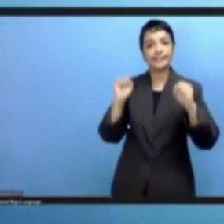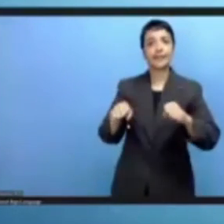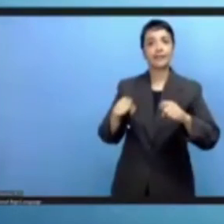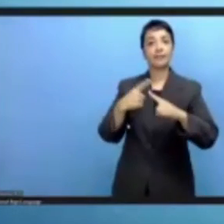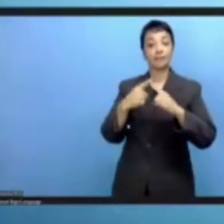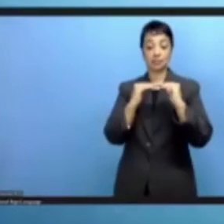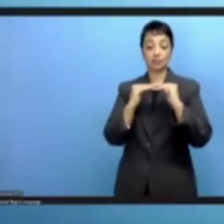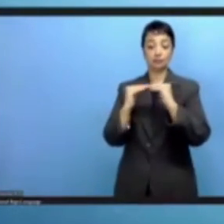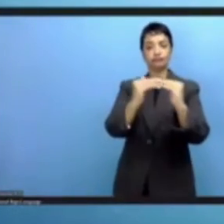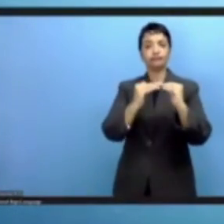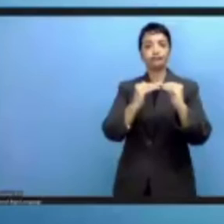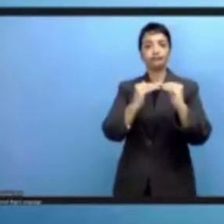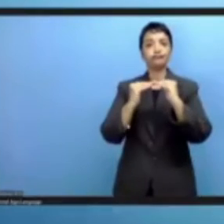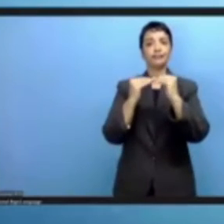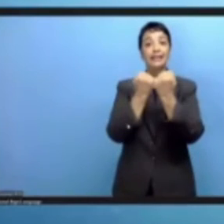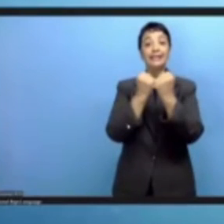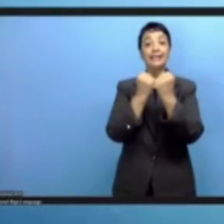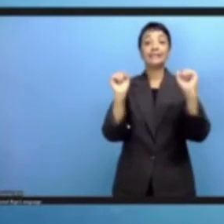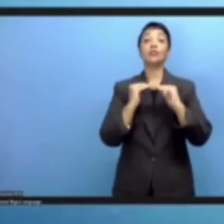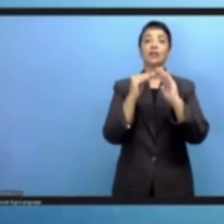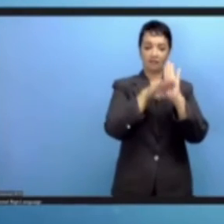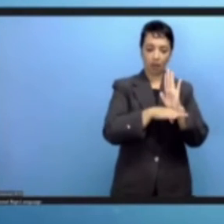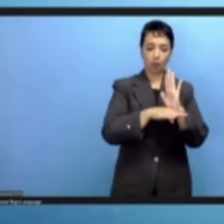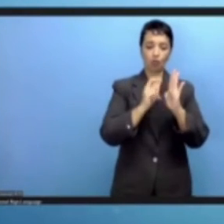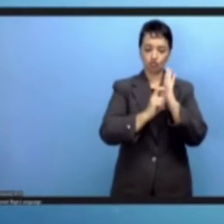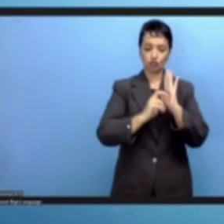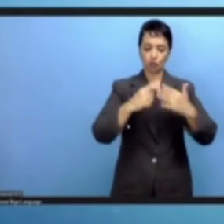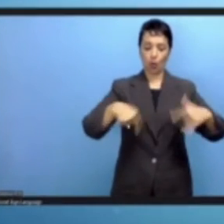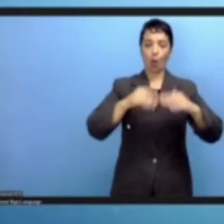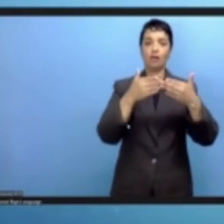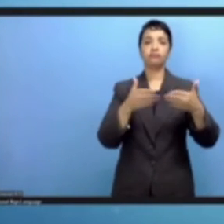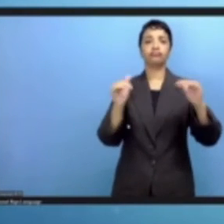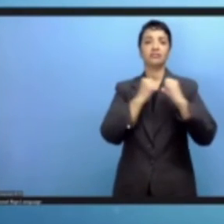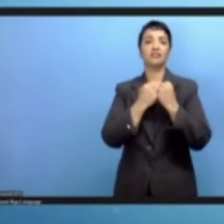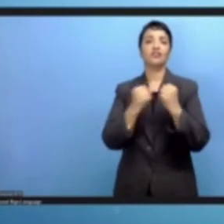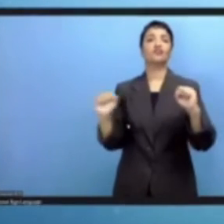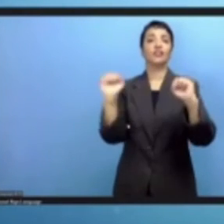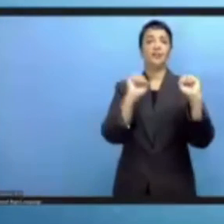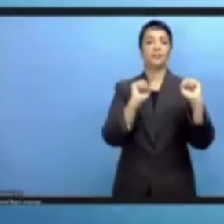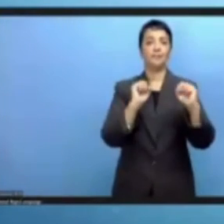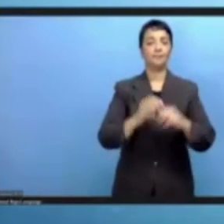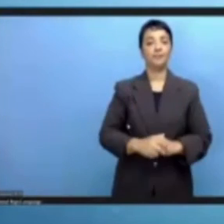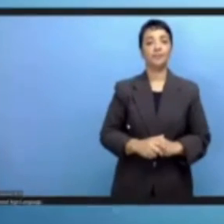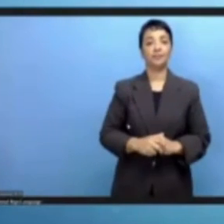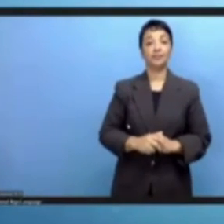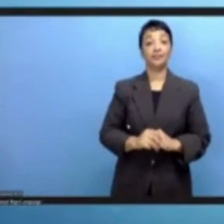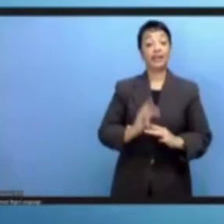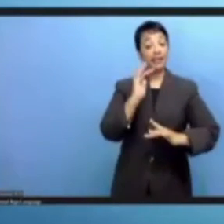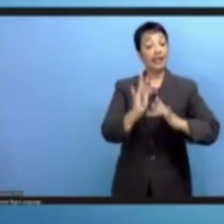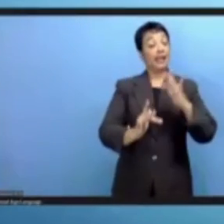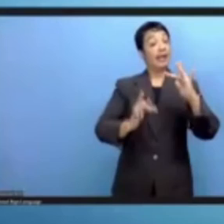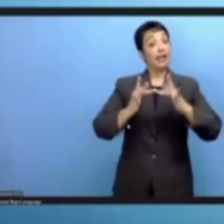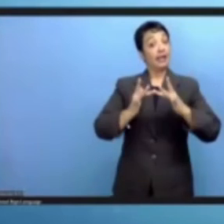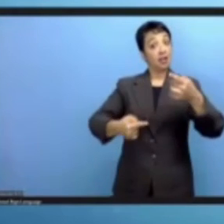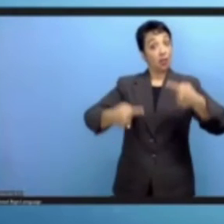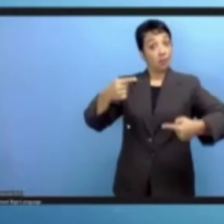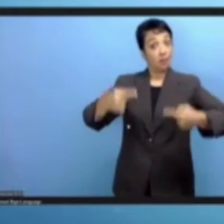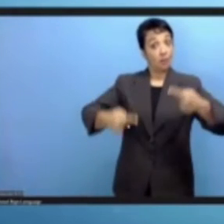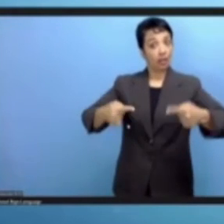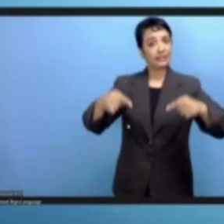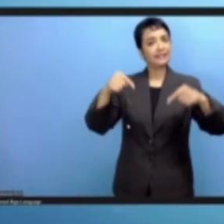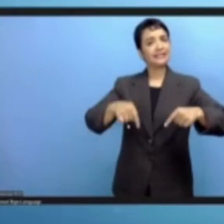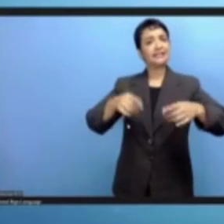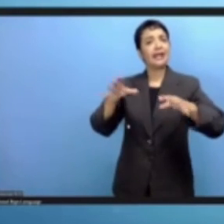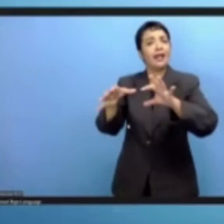participación pero también han hecho una pausa en la estabilidad política soberanía y